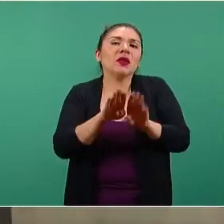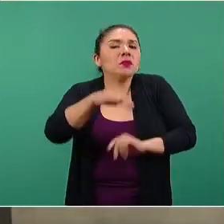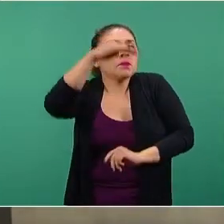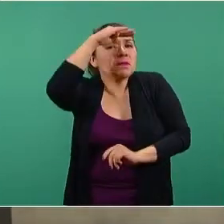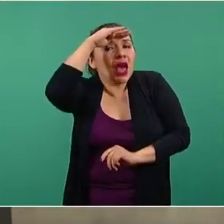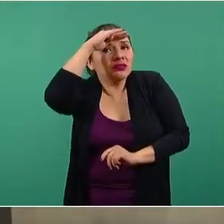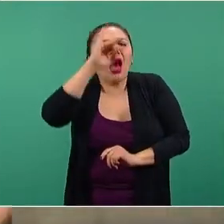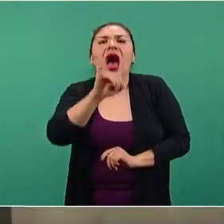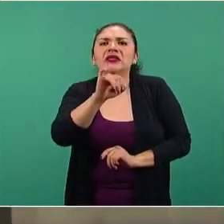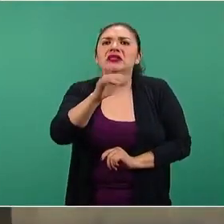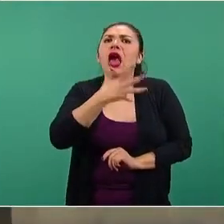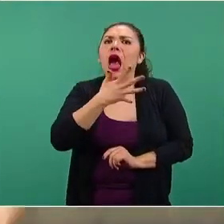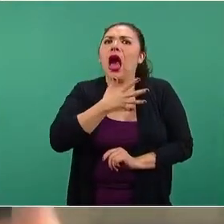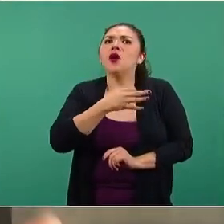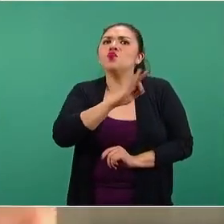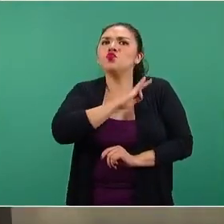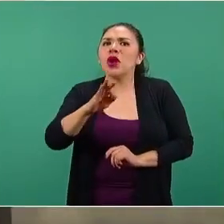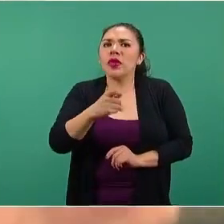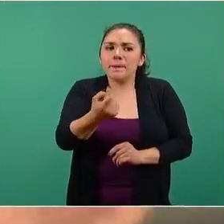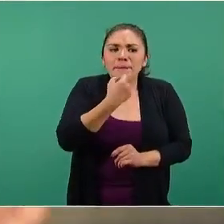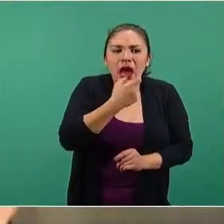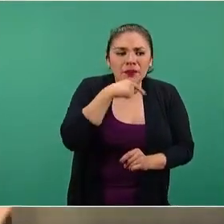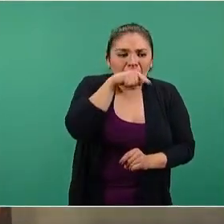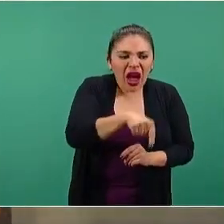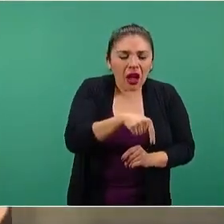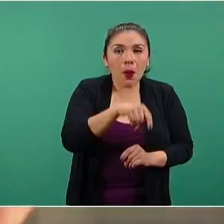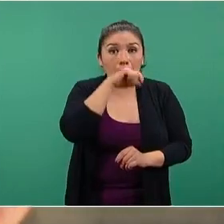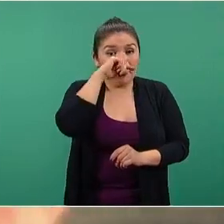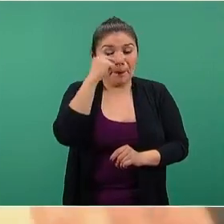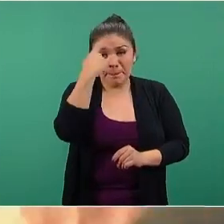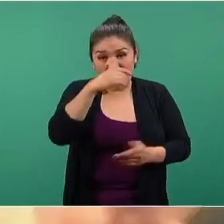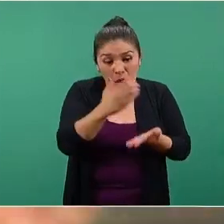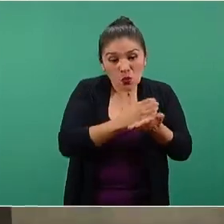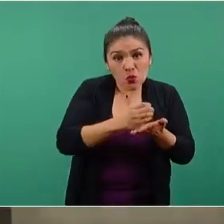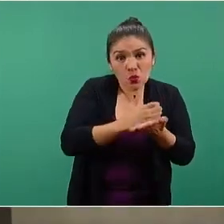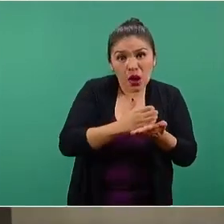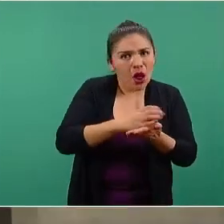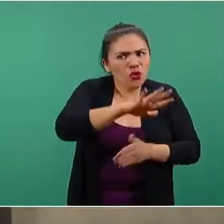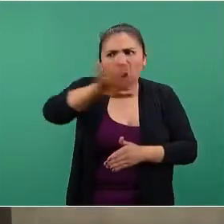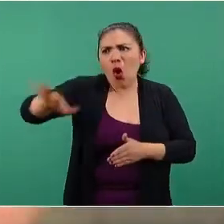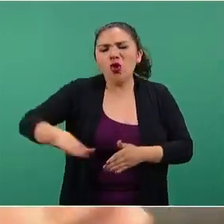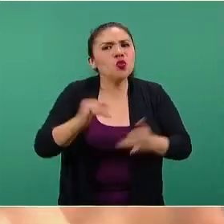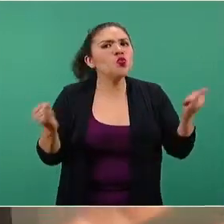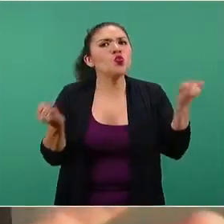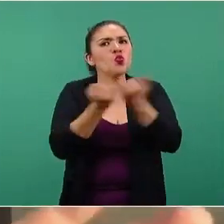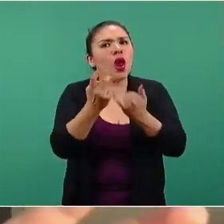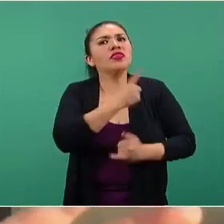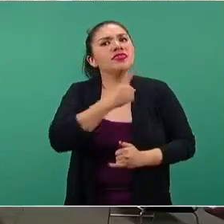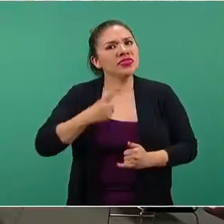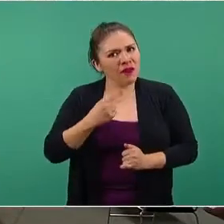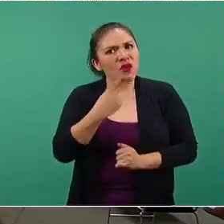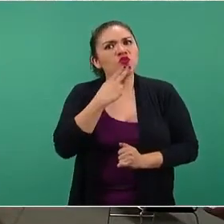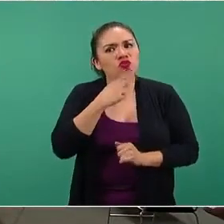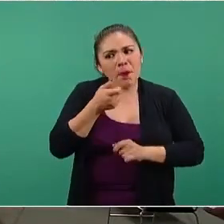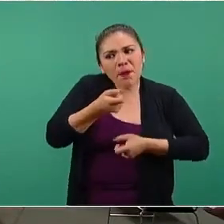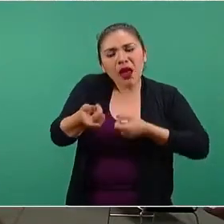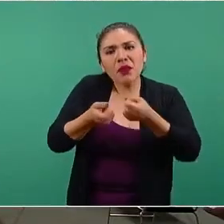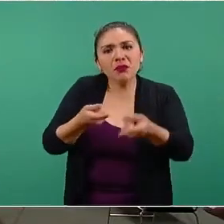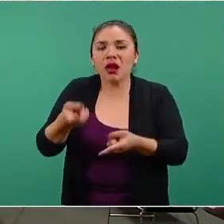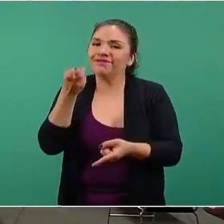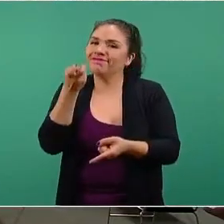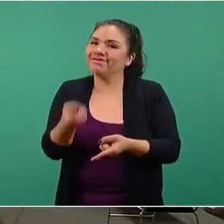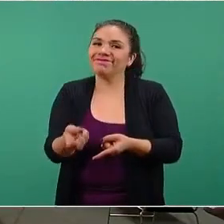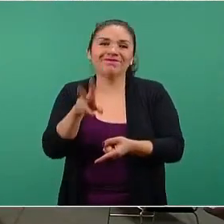idea de que hay fórmulas farmacéuticas, productos que son de uso general y todo el mundo debería usarlo. No es el